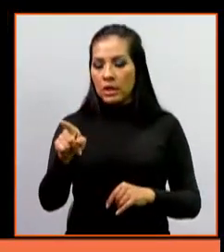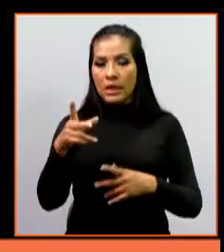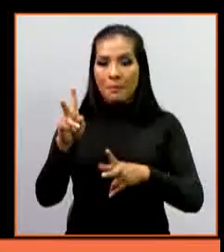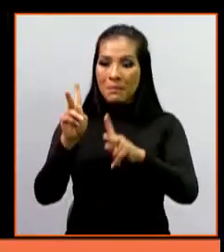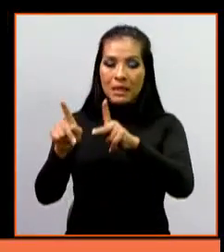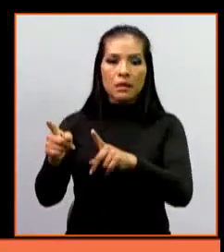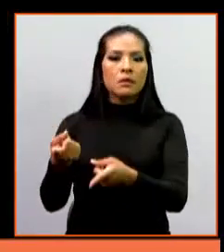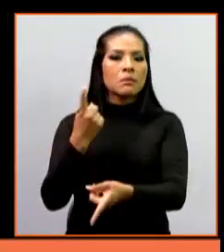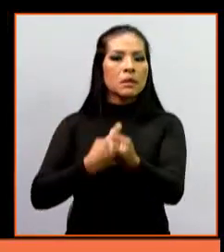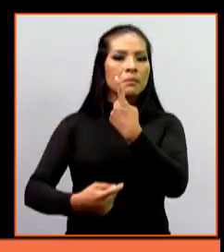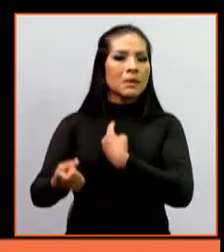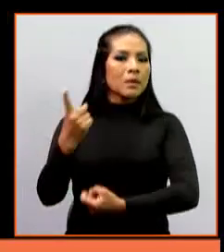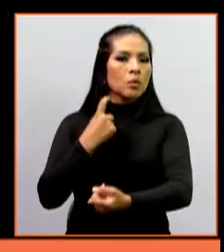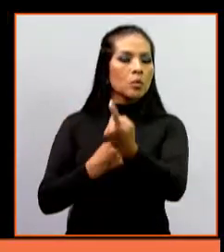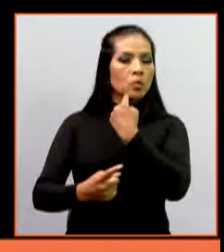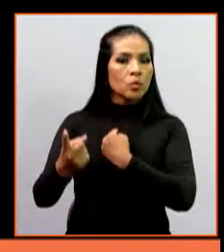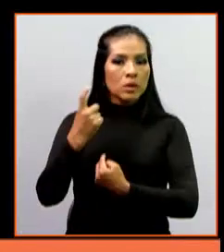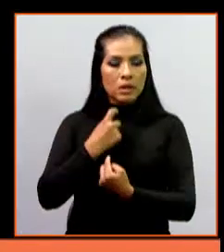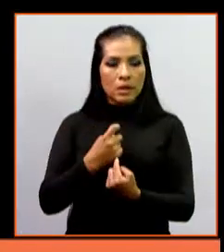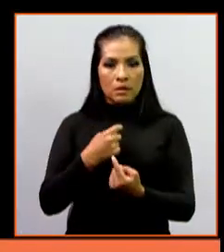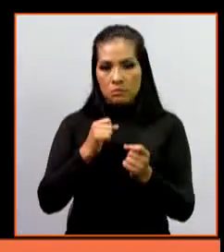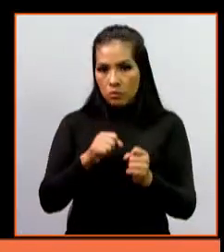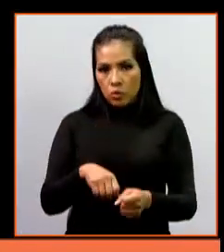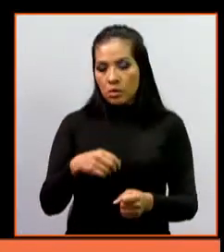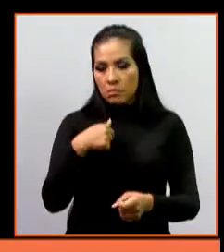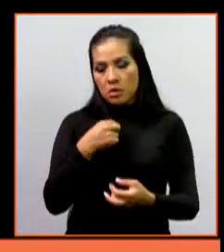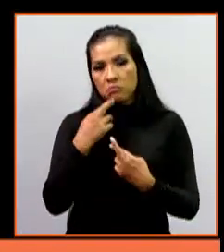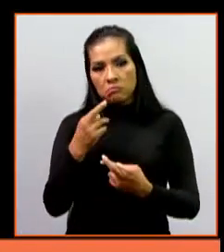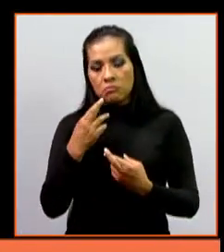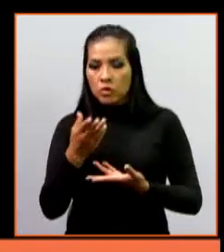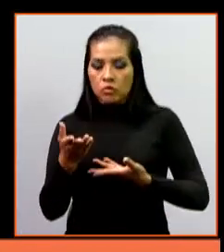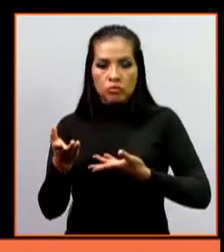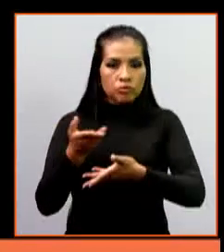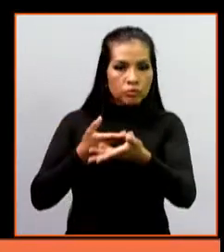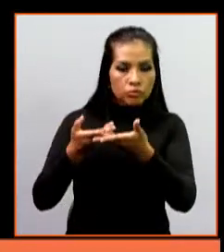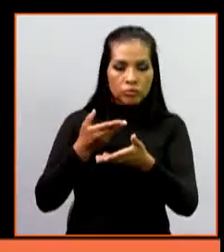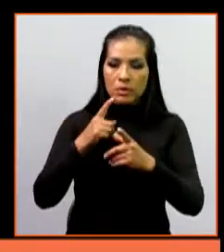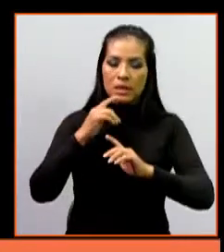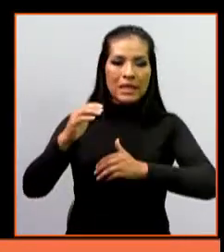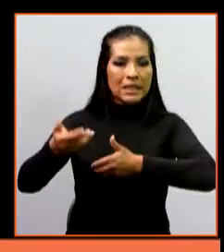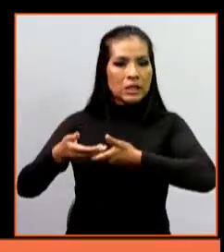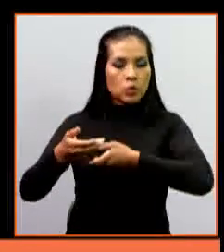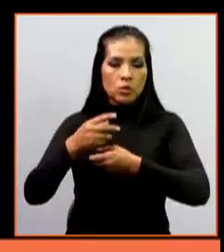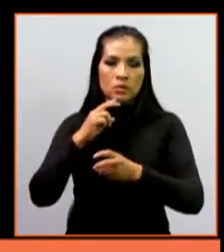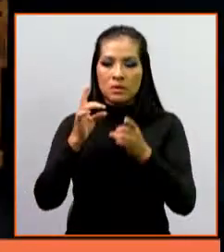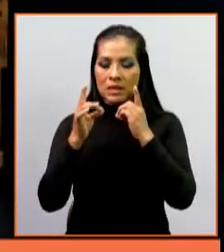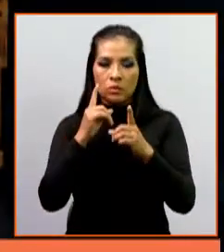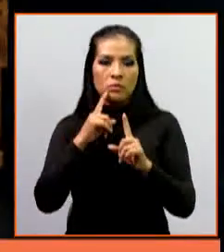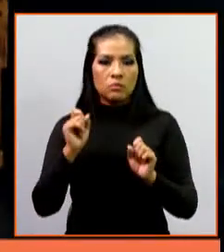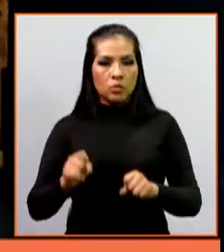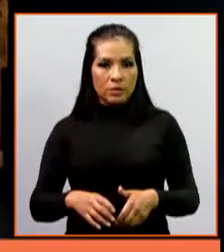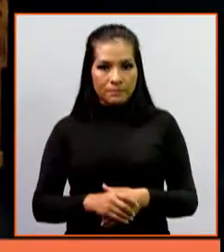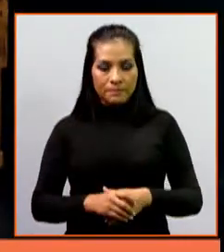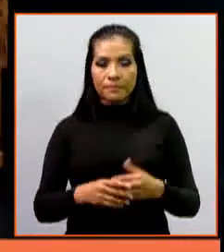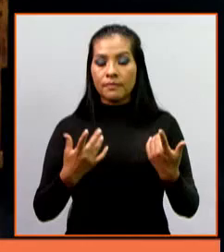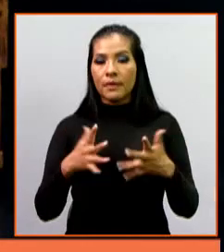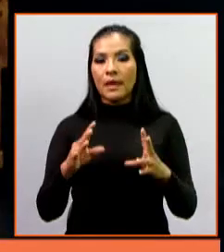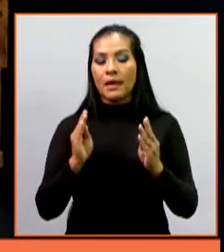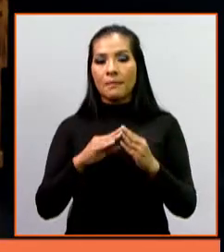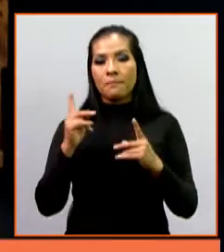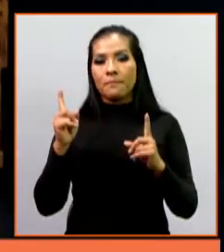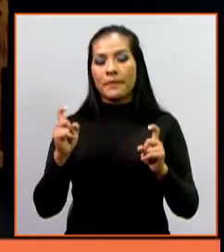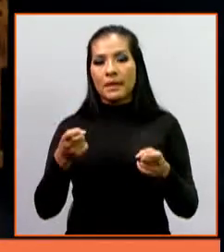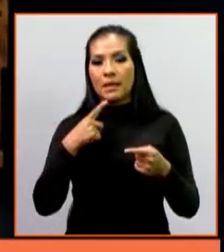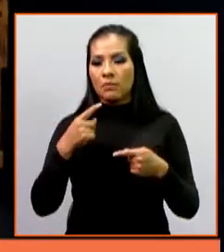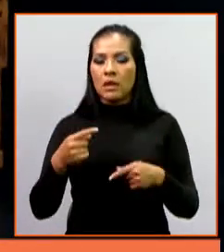cuestionás. Como espectadora, te preguntás, me preguntás, debatimos. ¿Qué te ha pasado? ¿Qué te ha generado? ¿No? Porque el arte es esto, o sea, ¿qué te genera? ¿Con